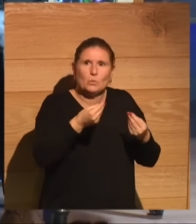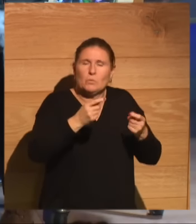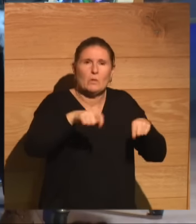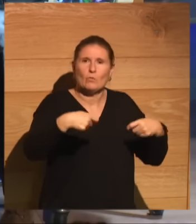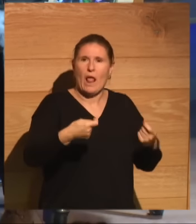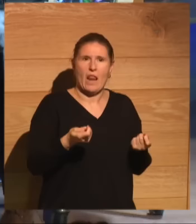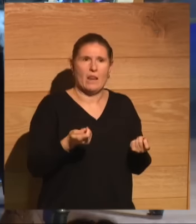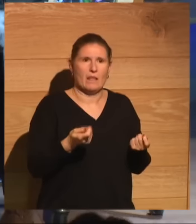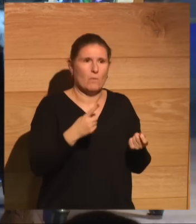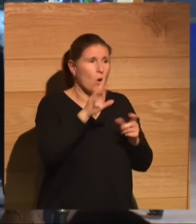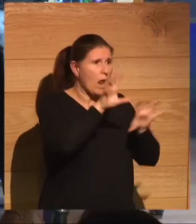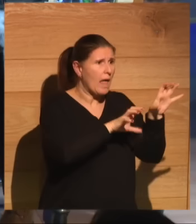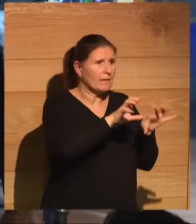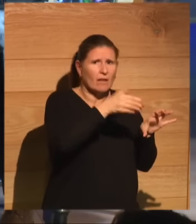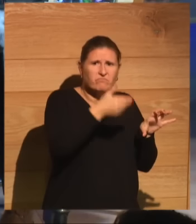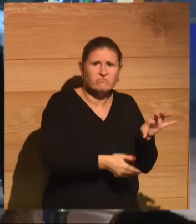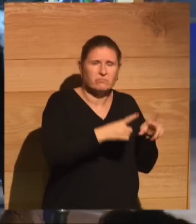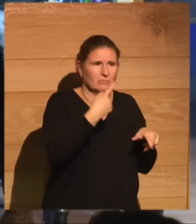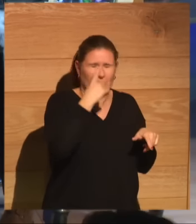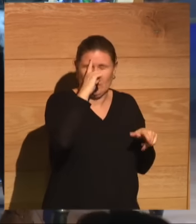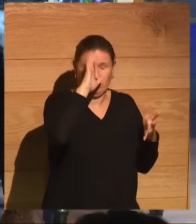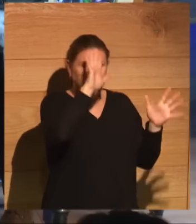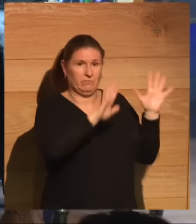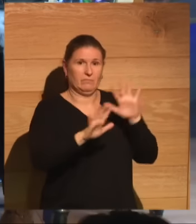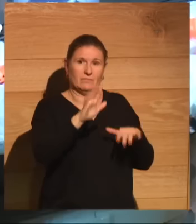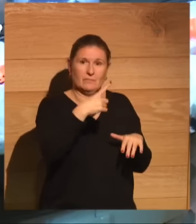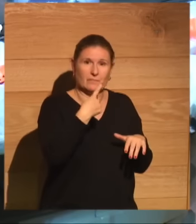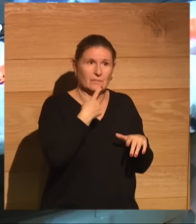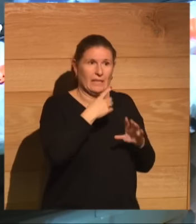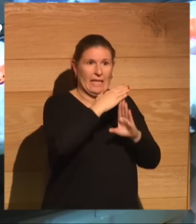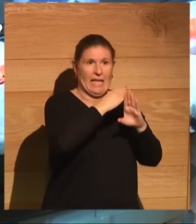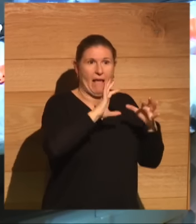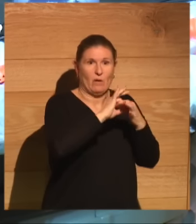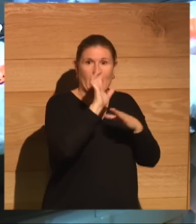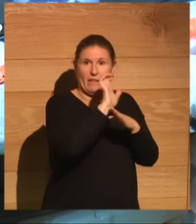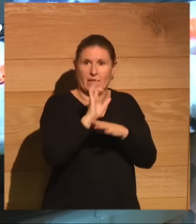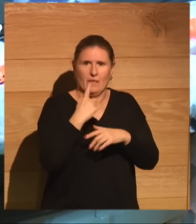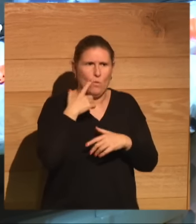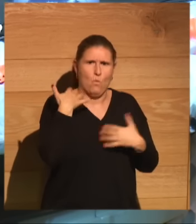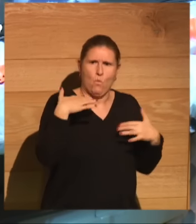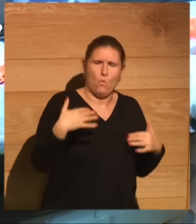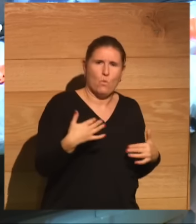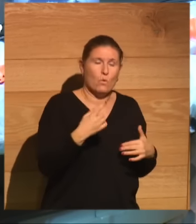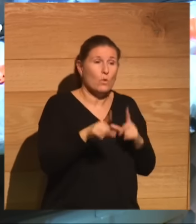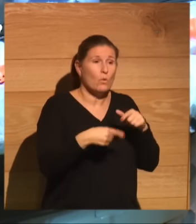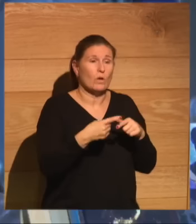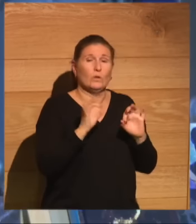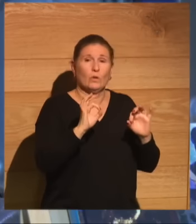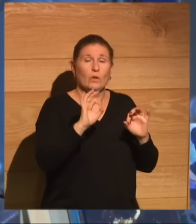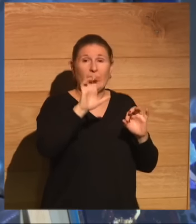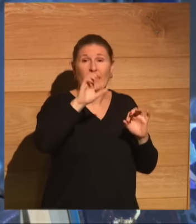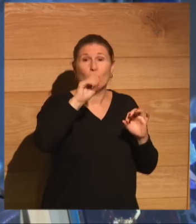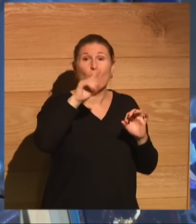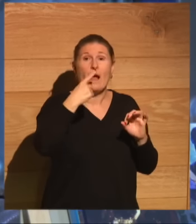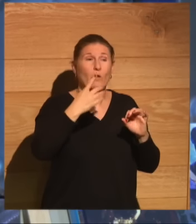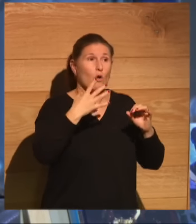de verdad, la maqueta es bárbara. Es loquísimo a nivel cinematográfico. Y bueno, después llega más lejos todavía en Eduardo Manos Tijeras, cuando simplemente no hay